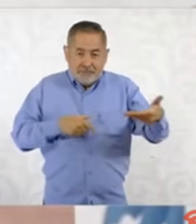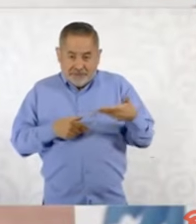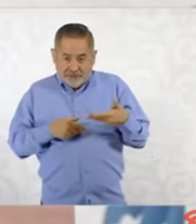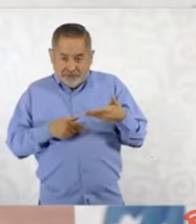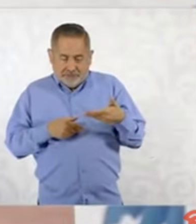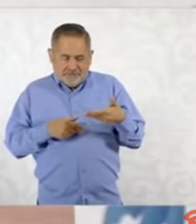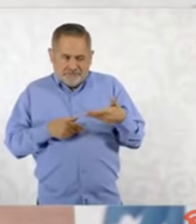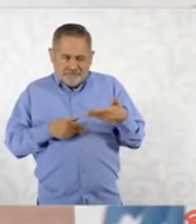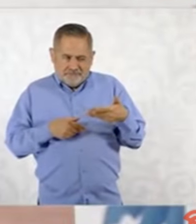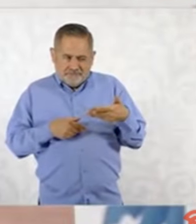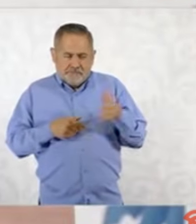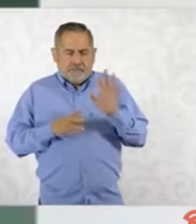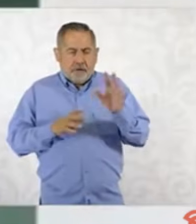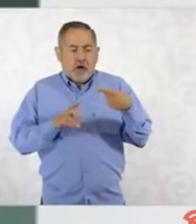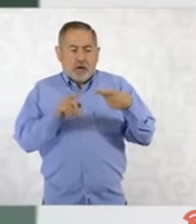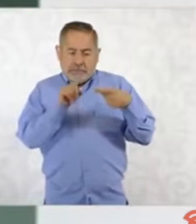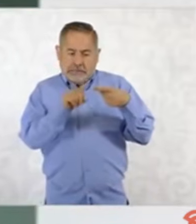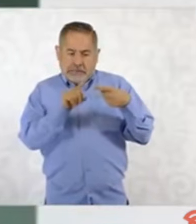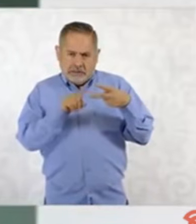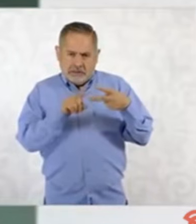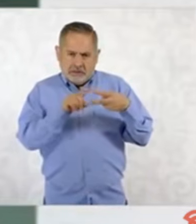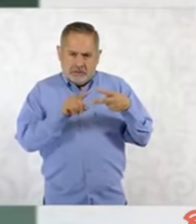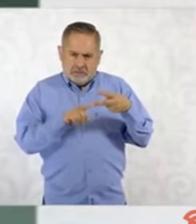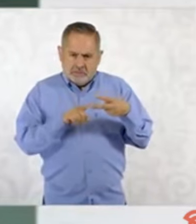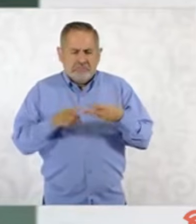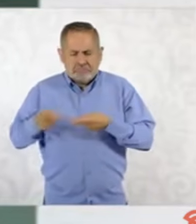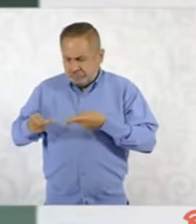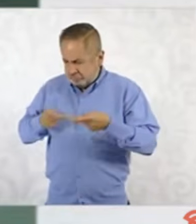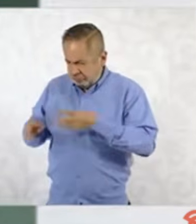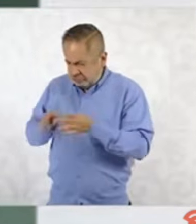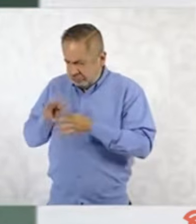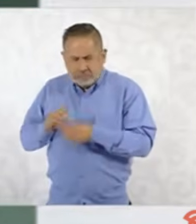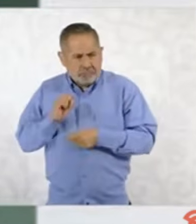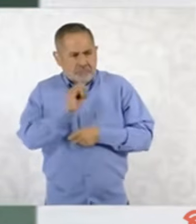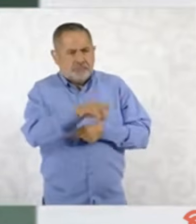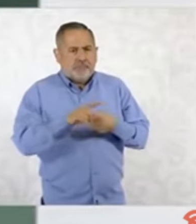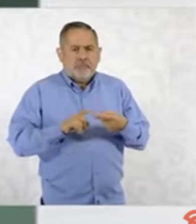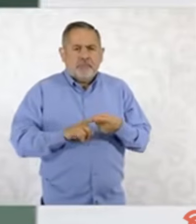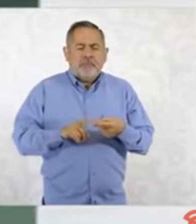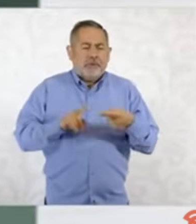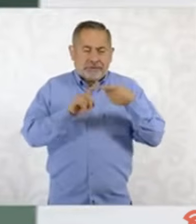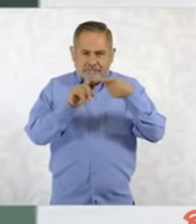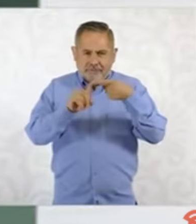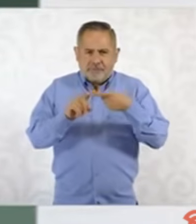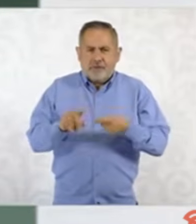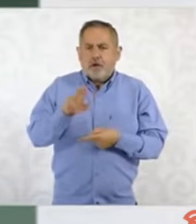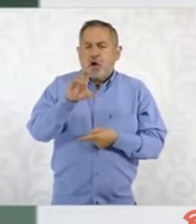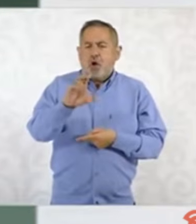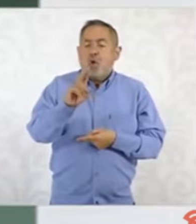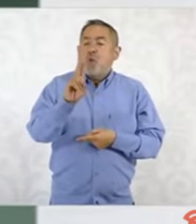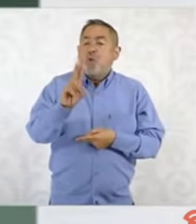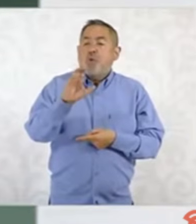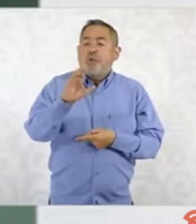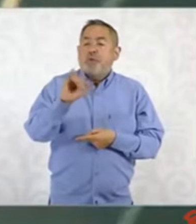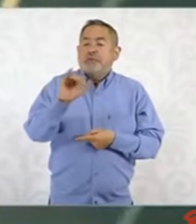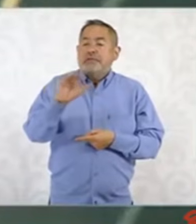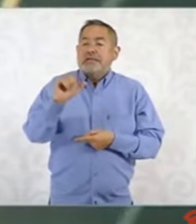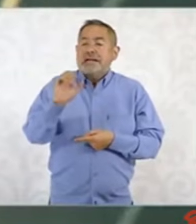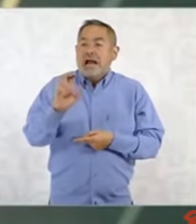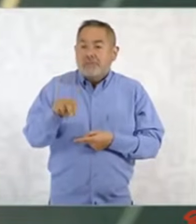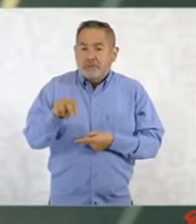principales demandas. El tema de la UCICAM. Hicimos una